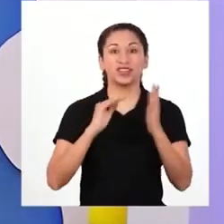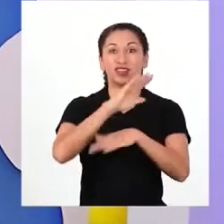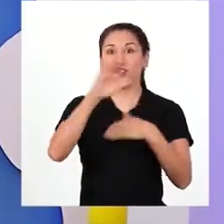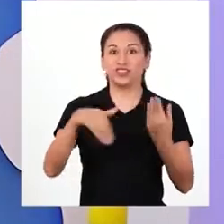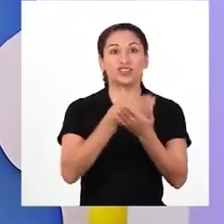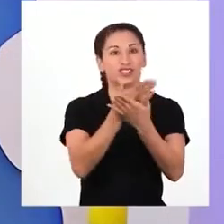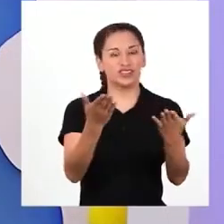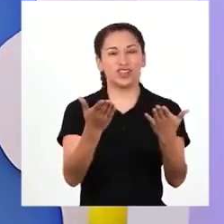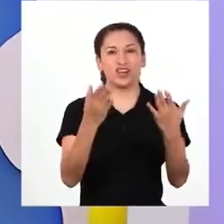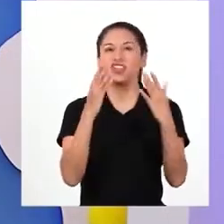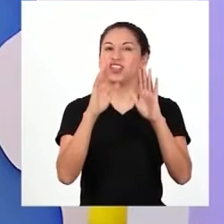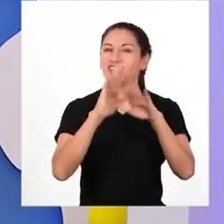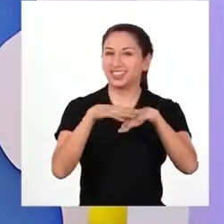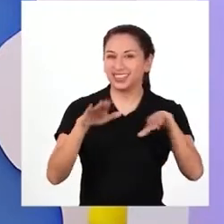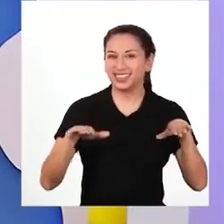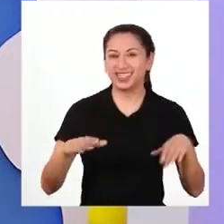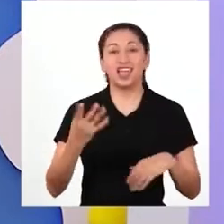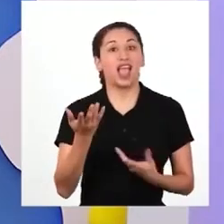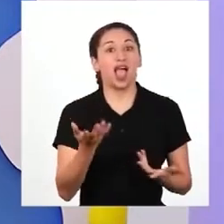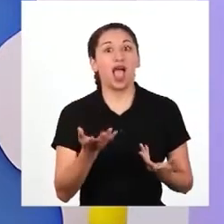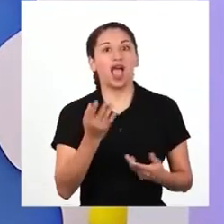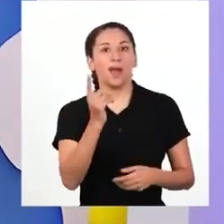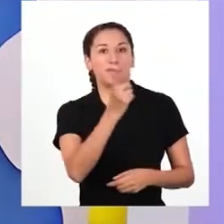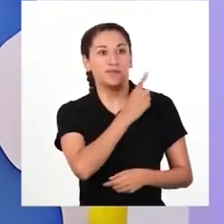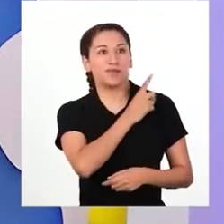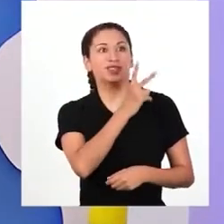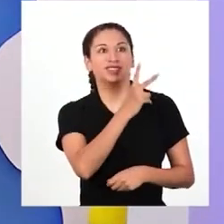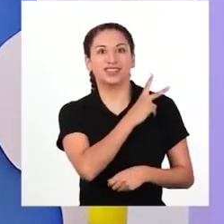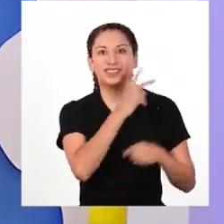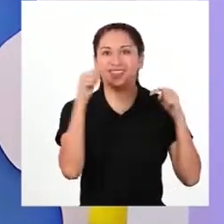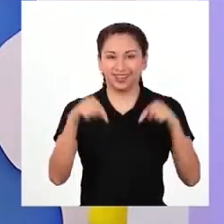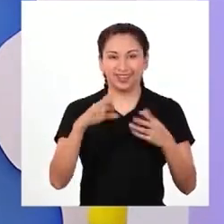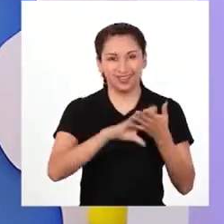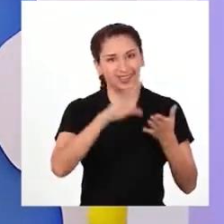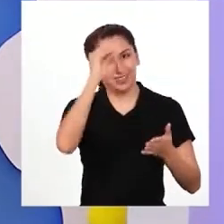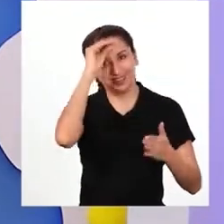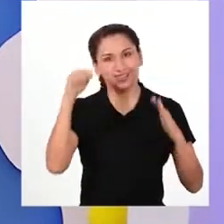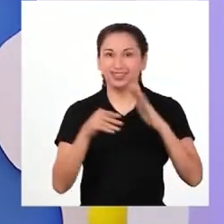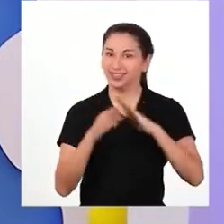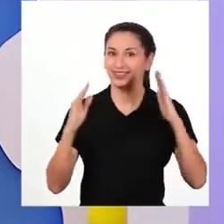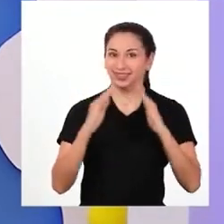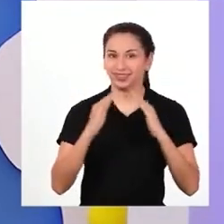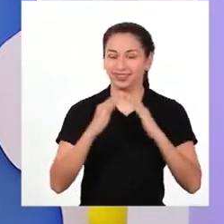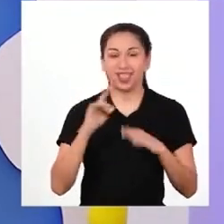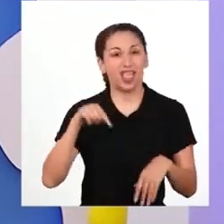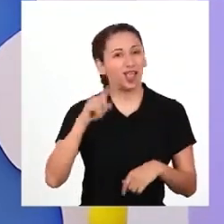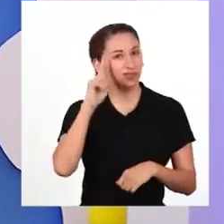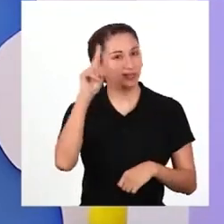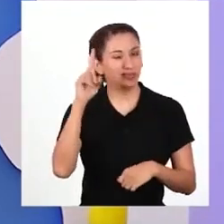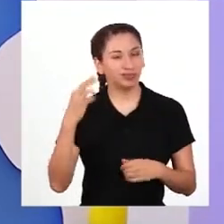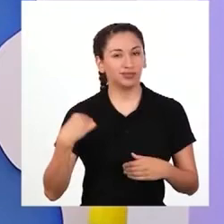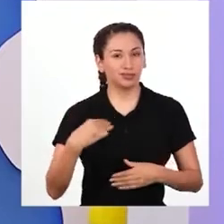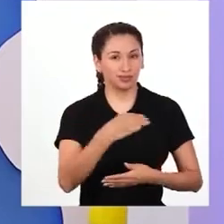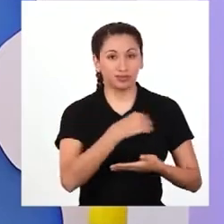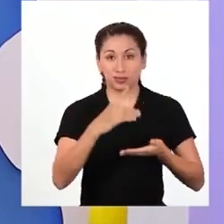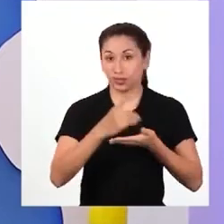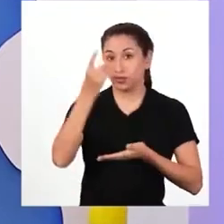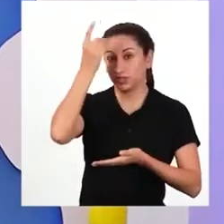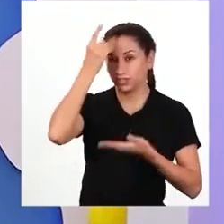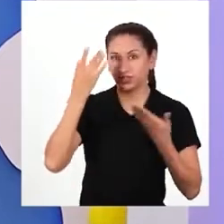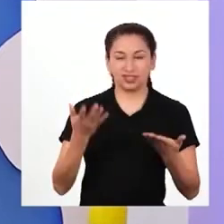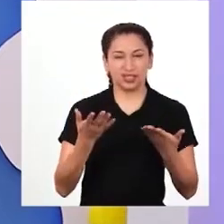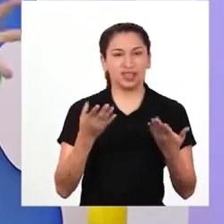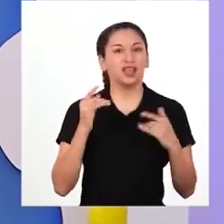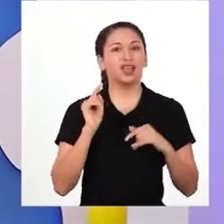Bienvenidas y bienvenidos, chicas y chicos de primero y segundo de secundaria a Aprendo en Casa. Esta es una iniciativa del Ministerio